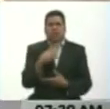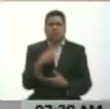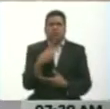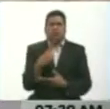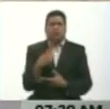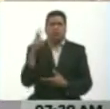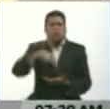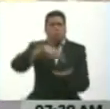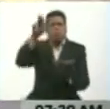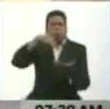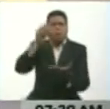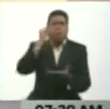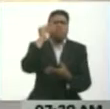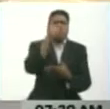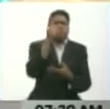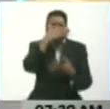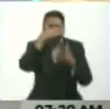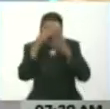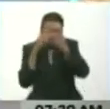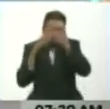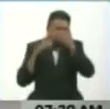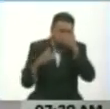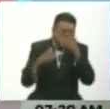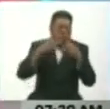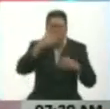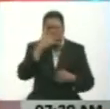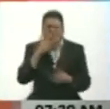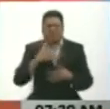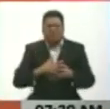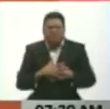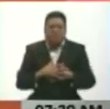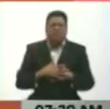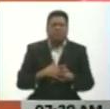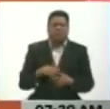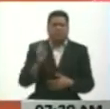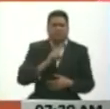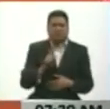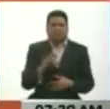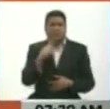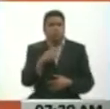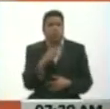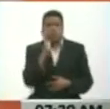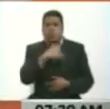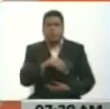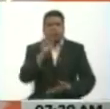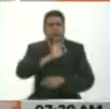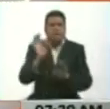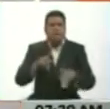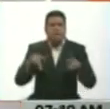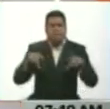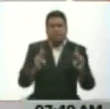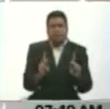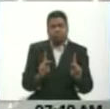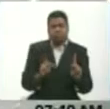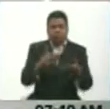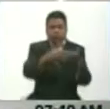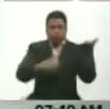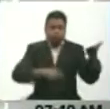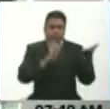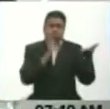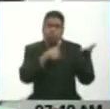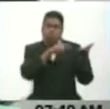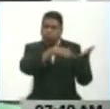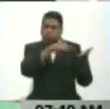permitió que la marcha llegara hasta el Consejo Nacional Electoral y ya se ha explicado que no tenía ningún tipo de permiso. Usted habla de episodios